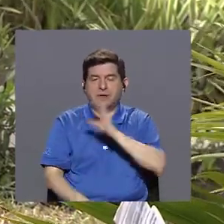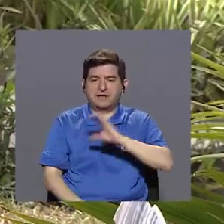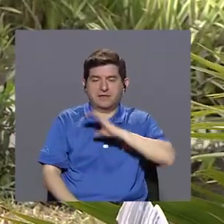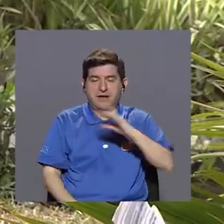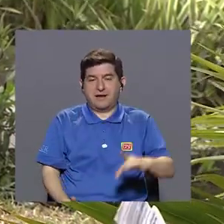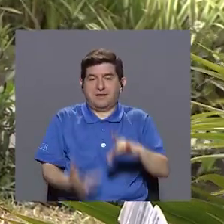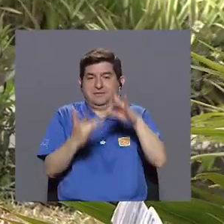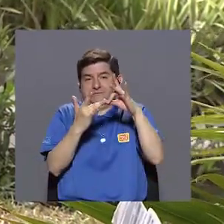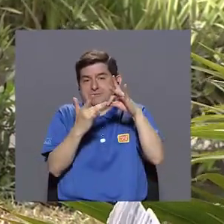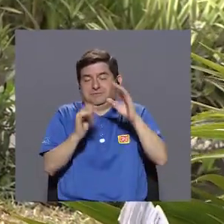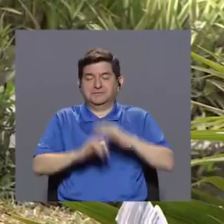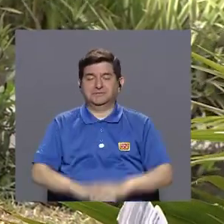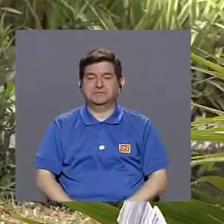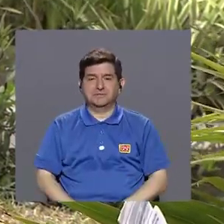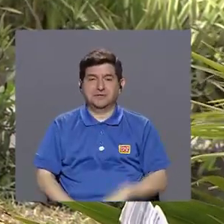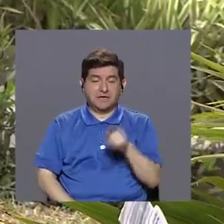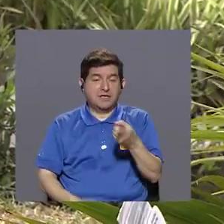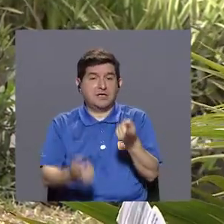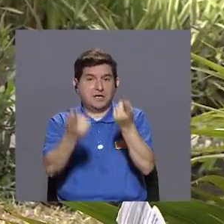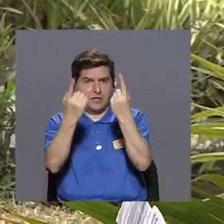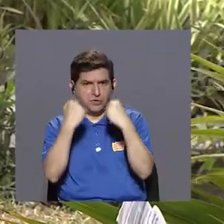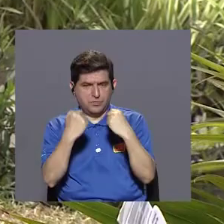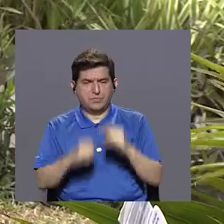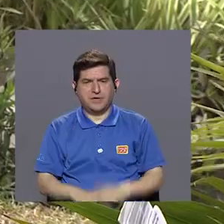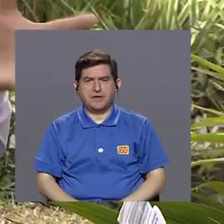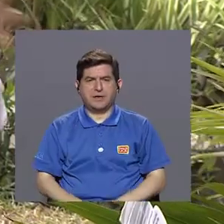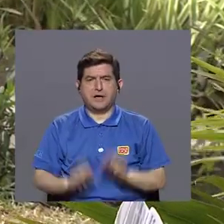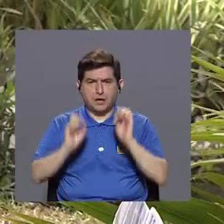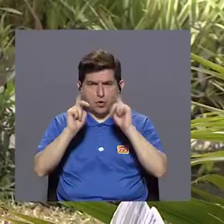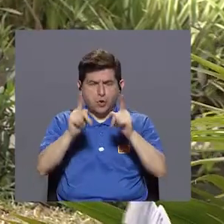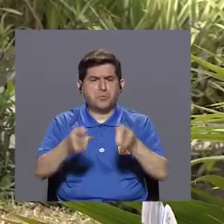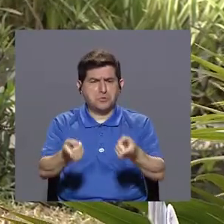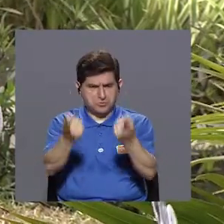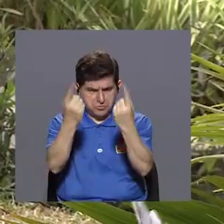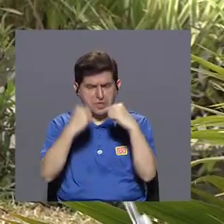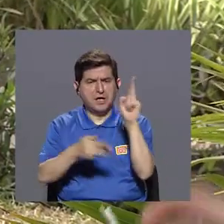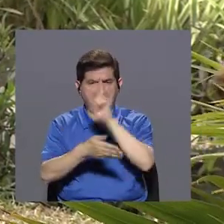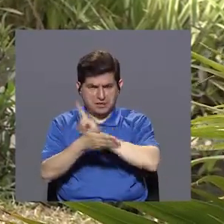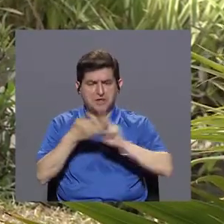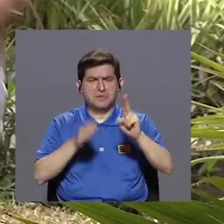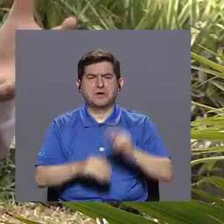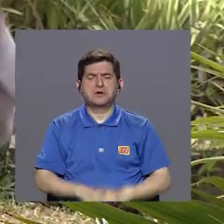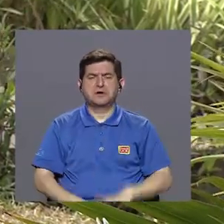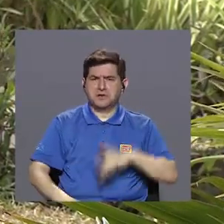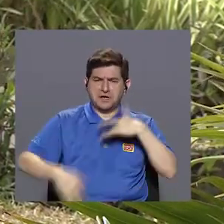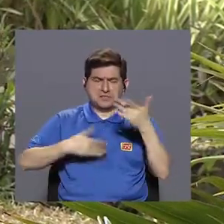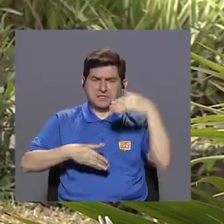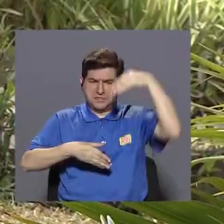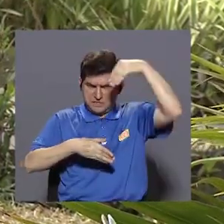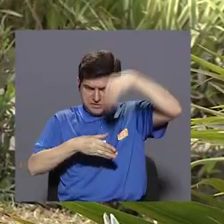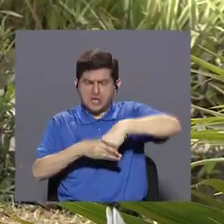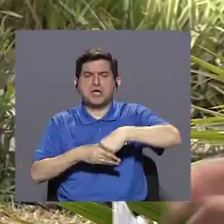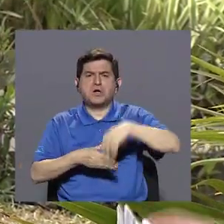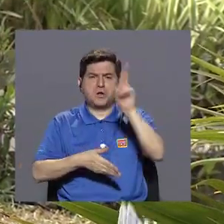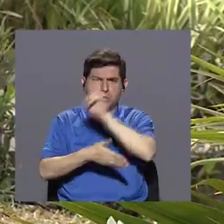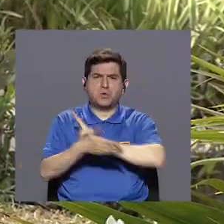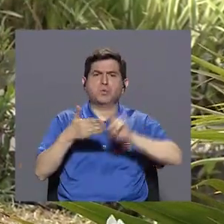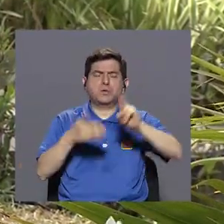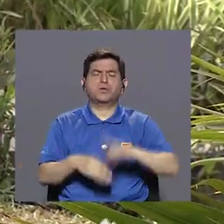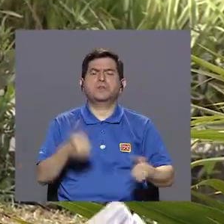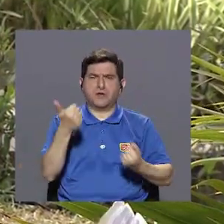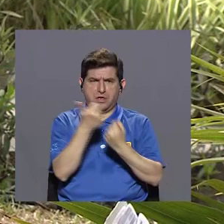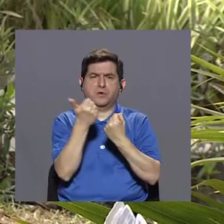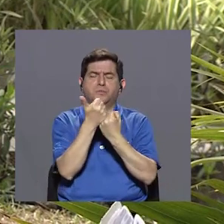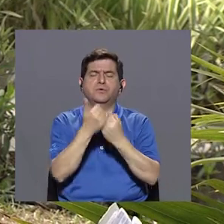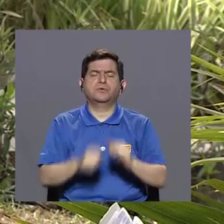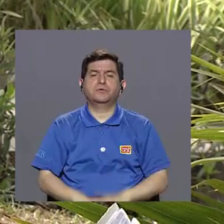alguna cualidad especial, y que vienen acá, se les da ese espacio para que vengan a la universidad, se sientan parte de la universidad.